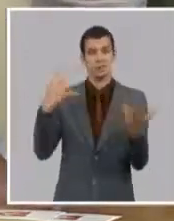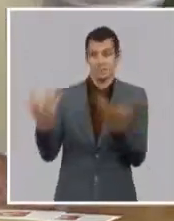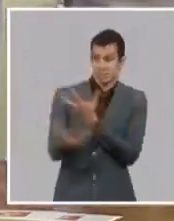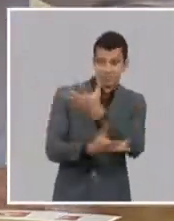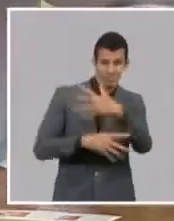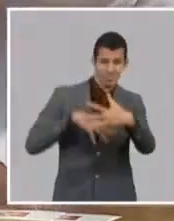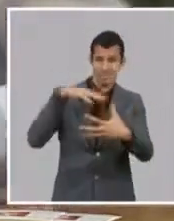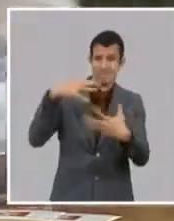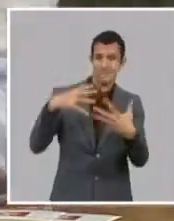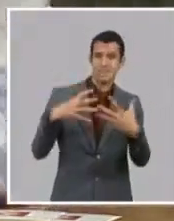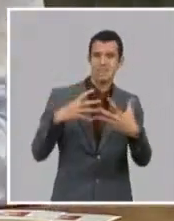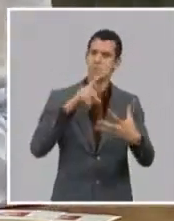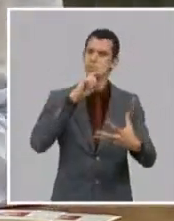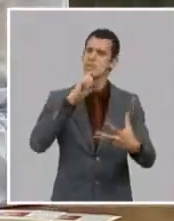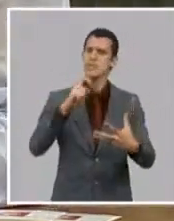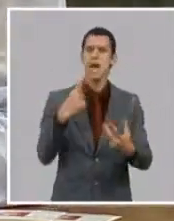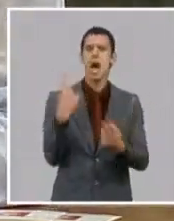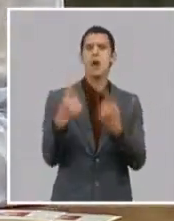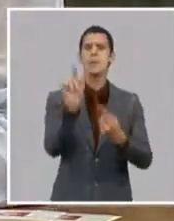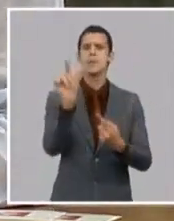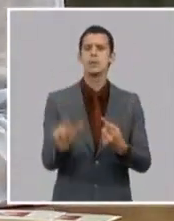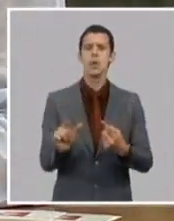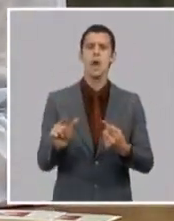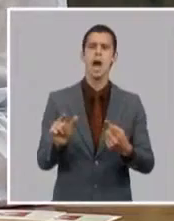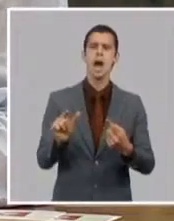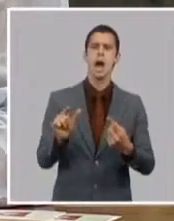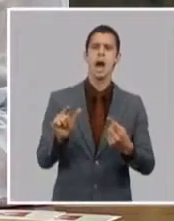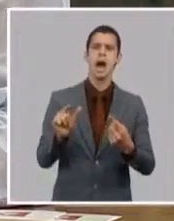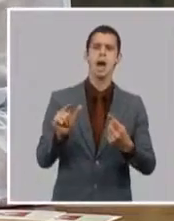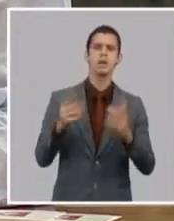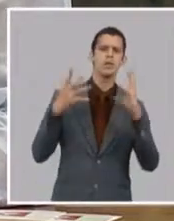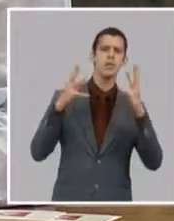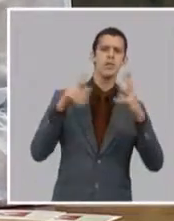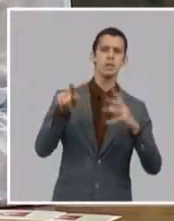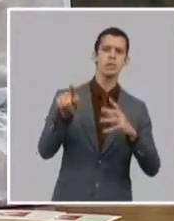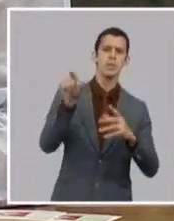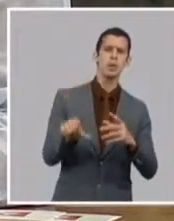en sucesos como ese, como este, haya sido confundido, haya sido